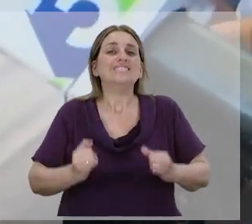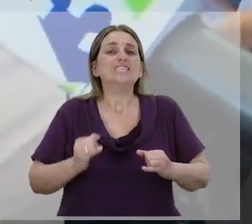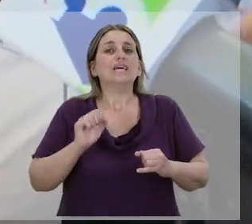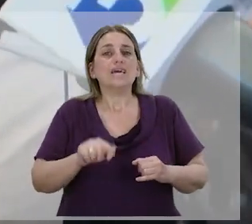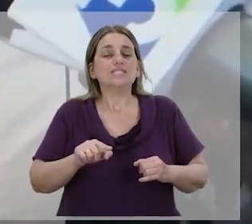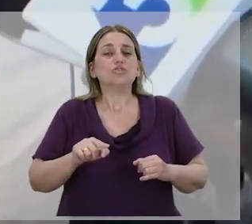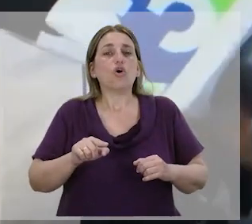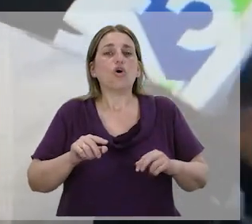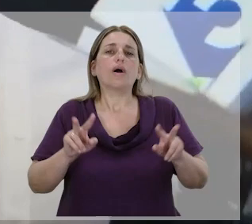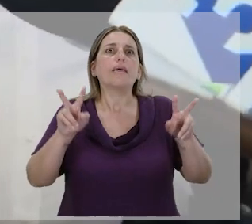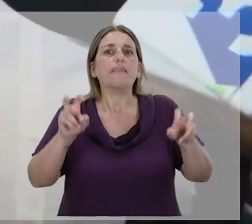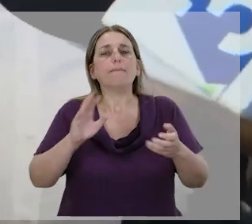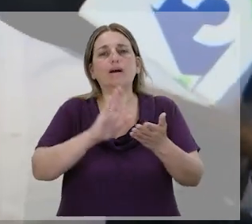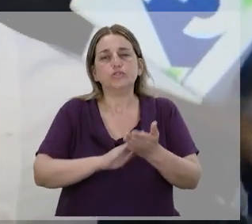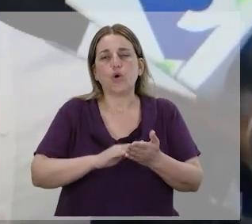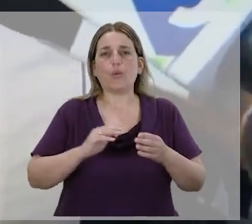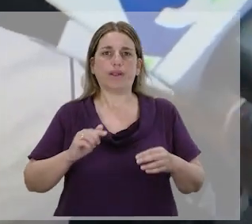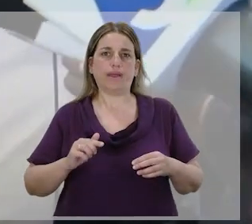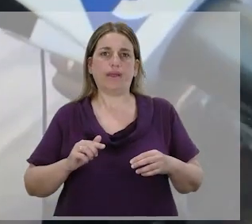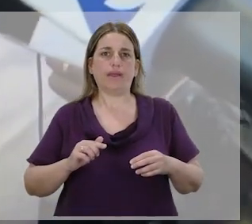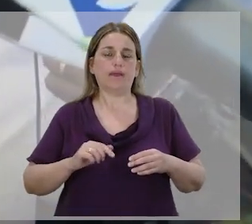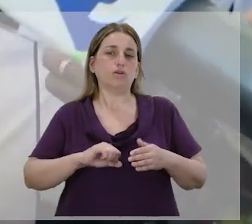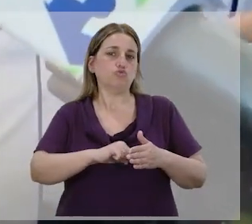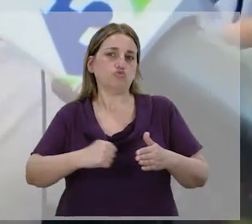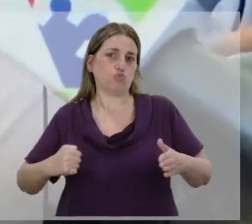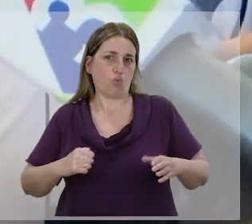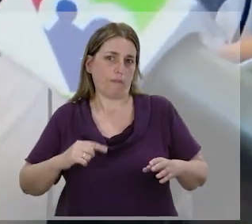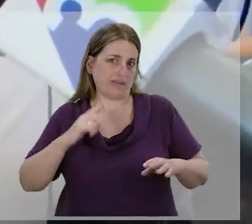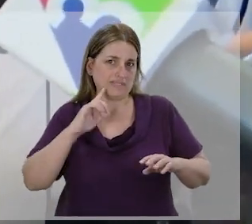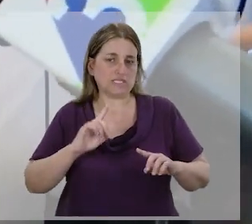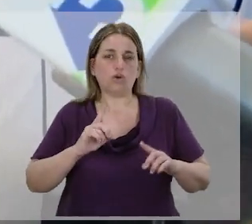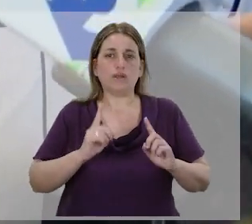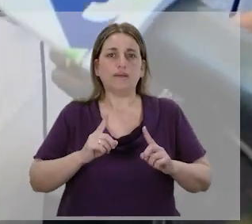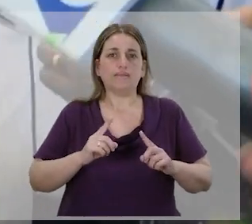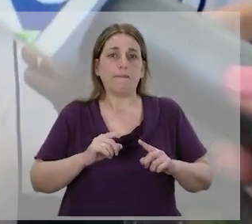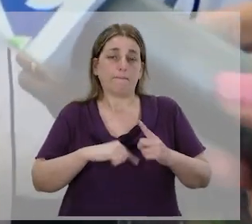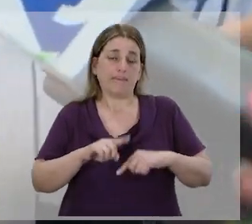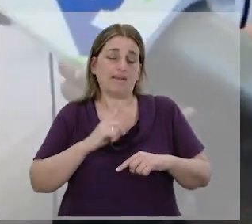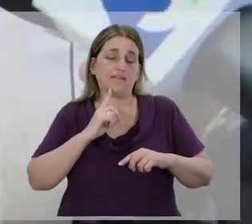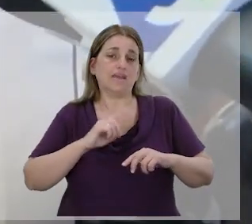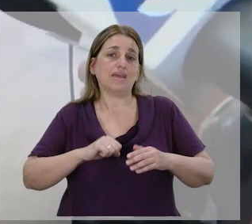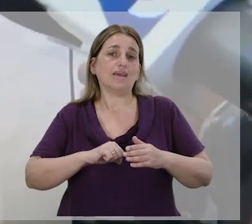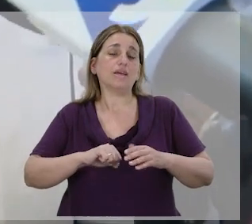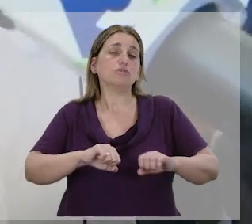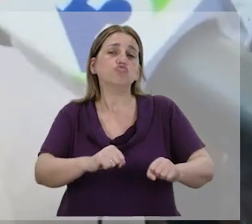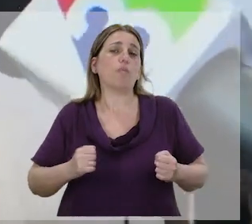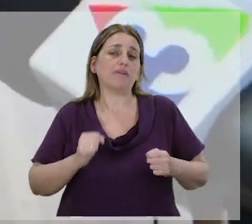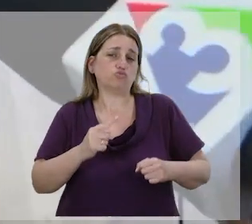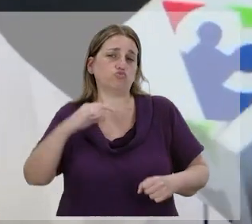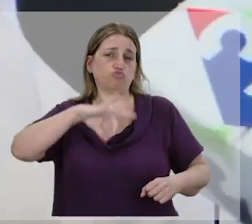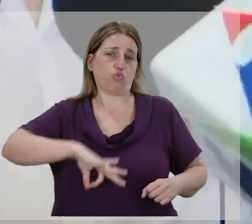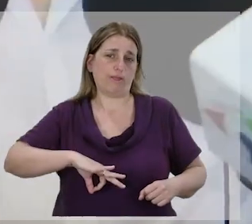traía aparejado temas relativos a la suspensión y temas relativos a la pérdida de haberes. Esa